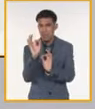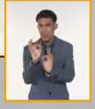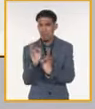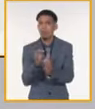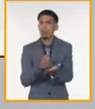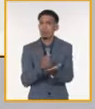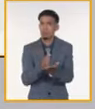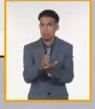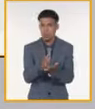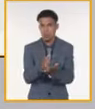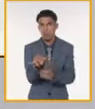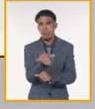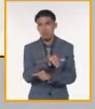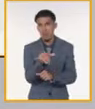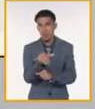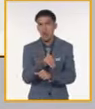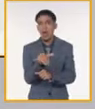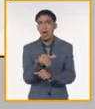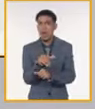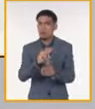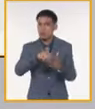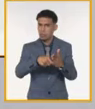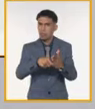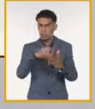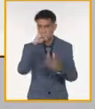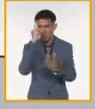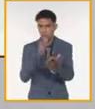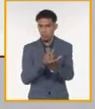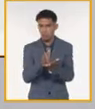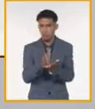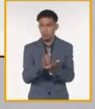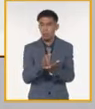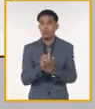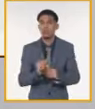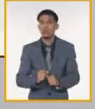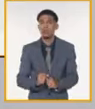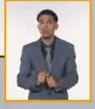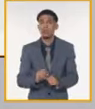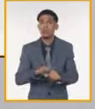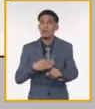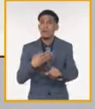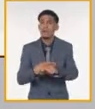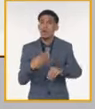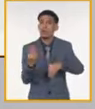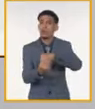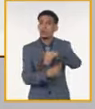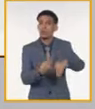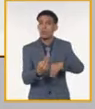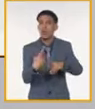su condición de de de contratado hasta tanto se ponga en vigor un un dec